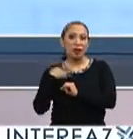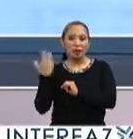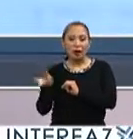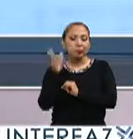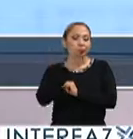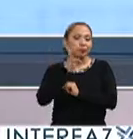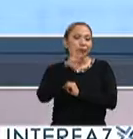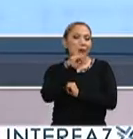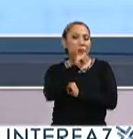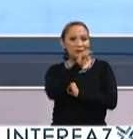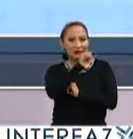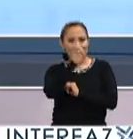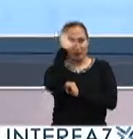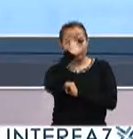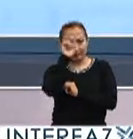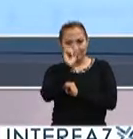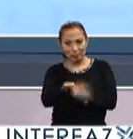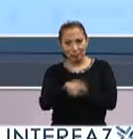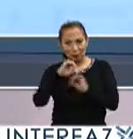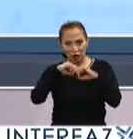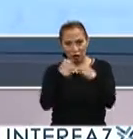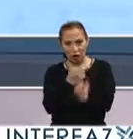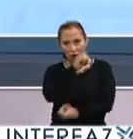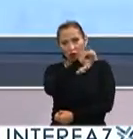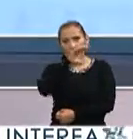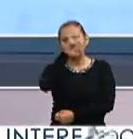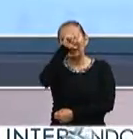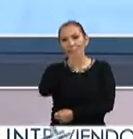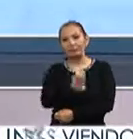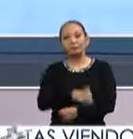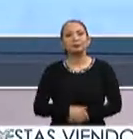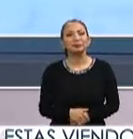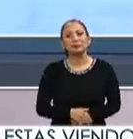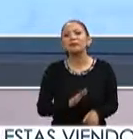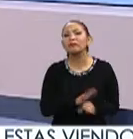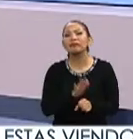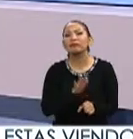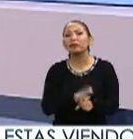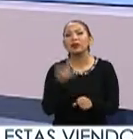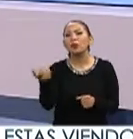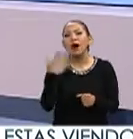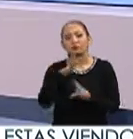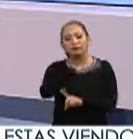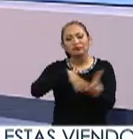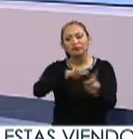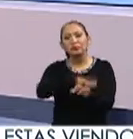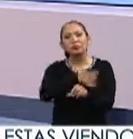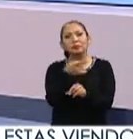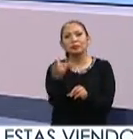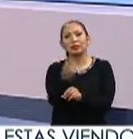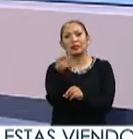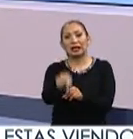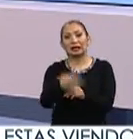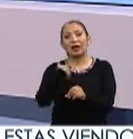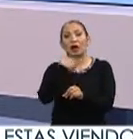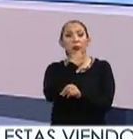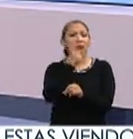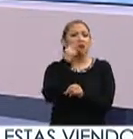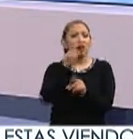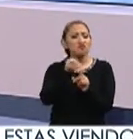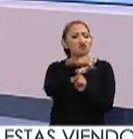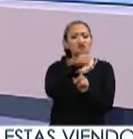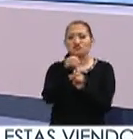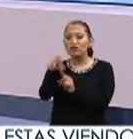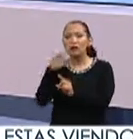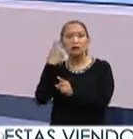en la prueba PISA de ciencias de la misma organización, la OCDE. ¿Cuáles son los condicionantes de género que influyen